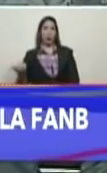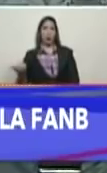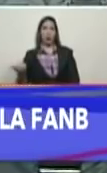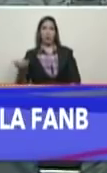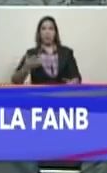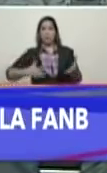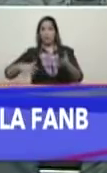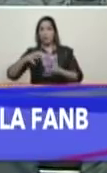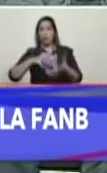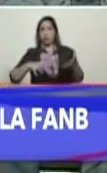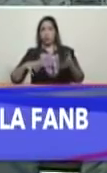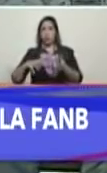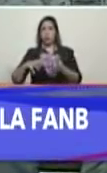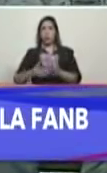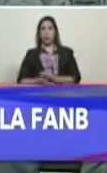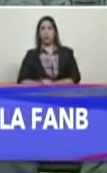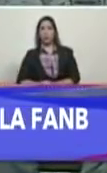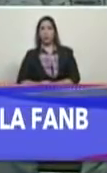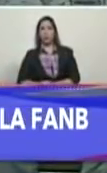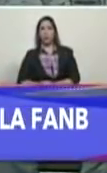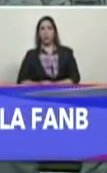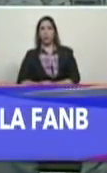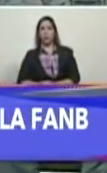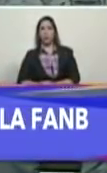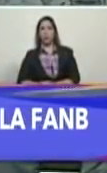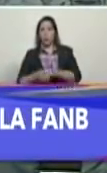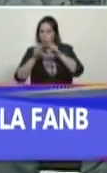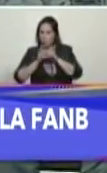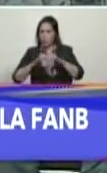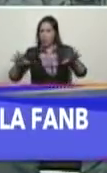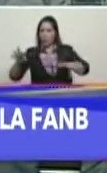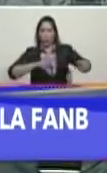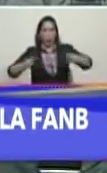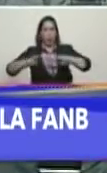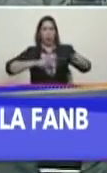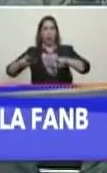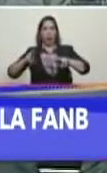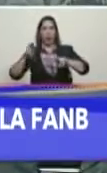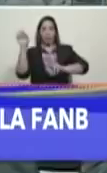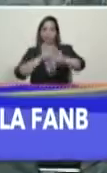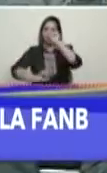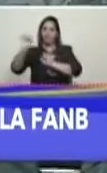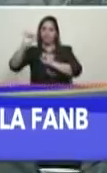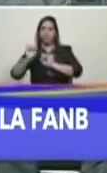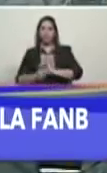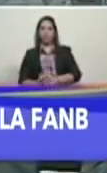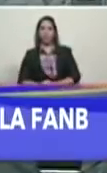para desplegarse las 8 de manera autónoma y coordinada.